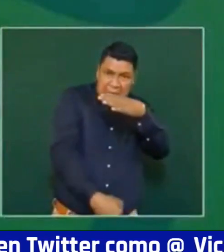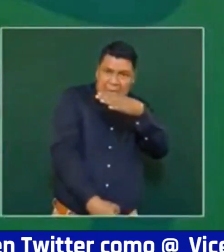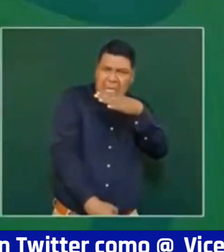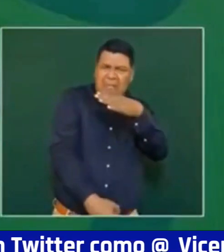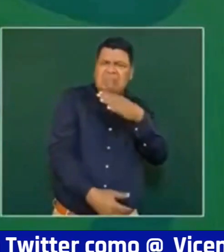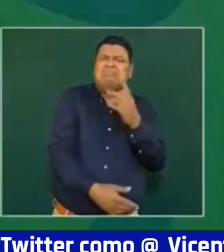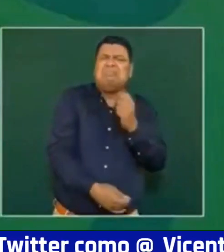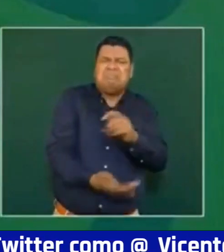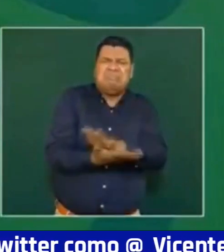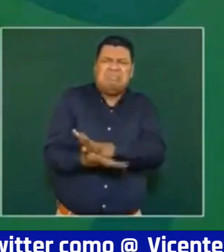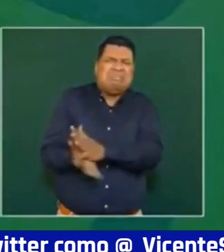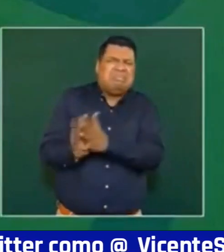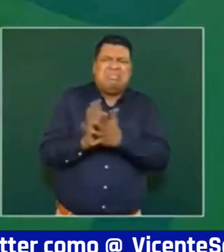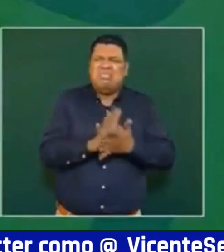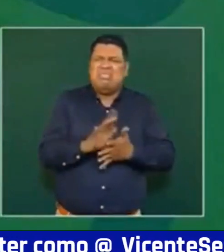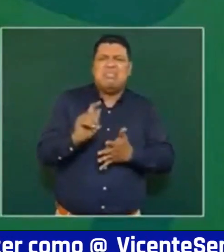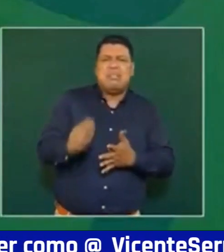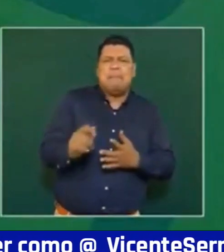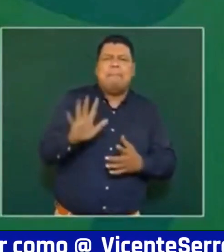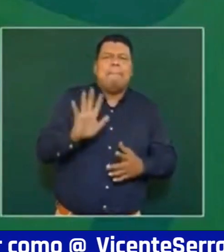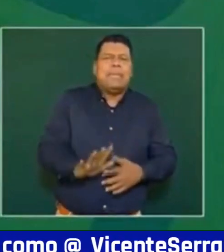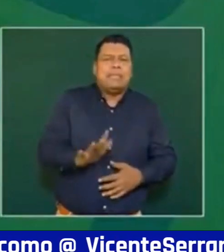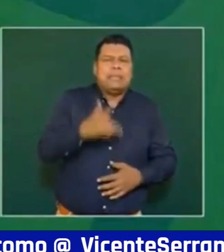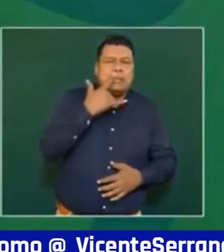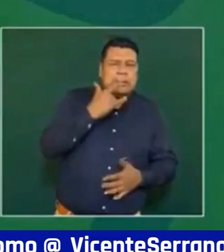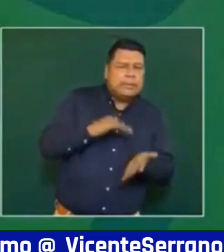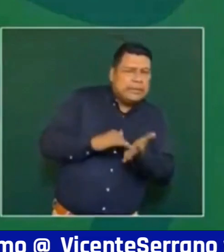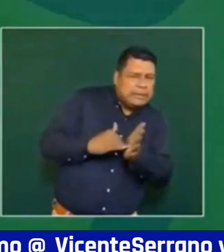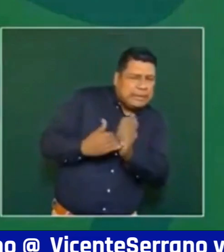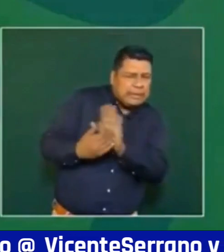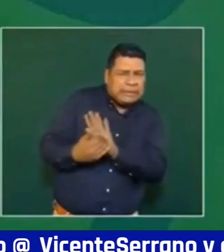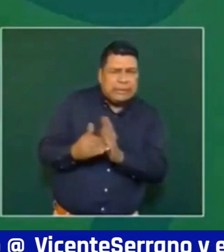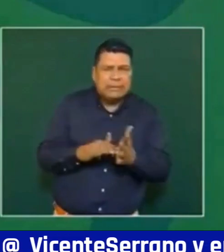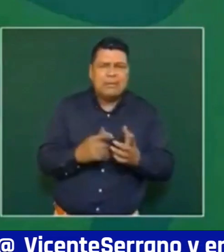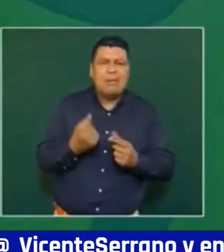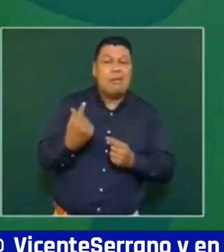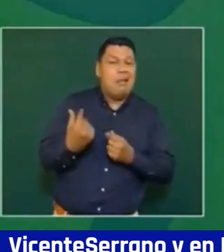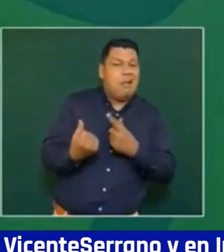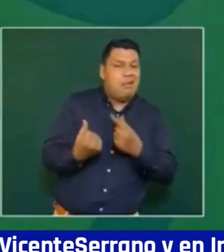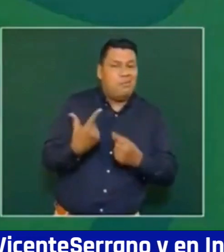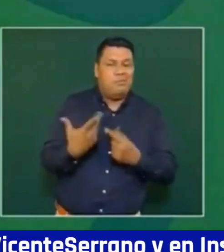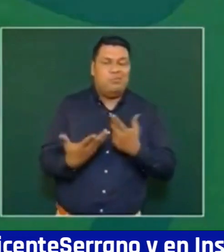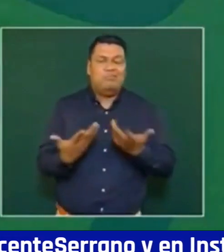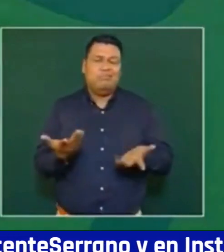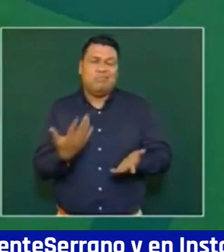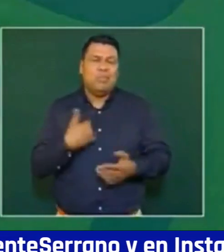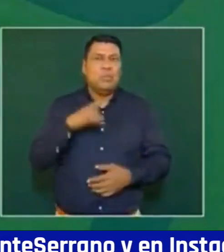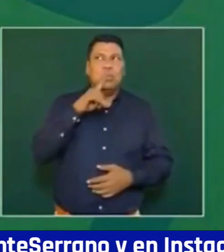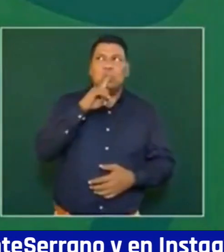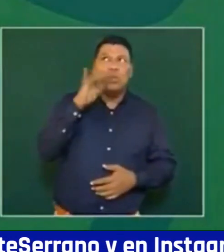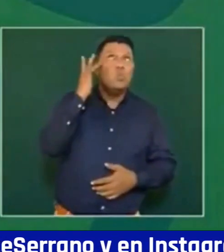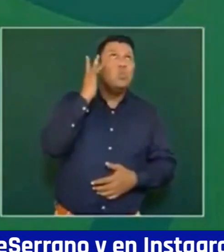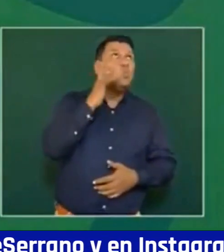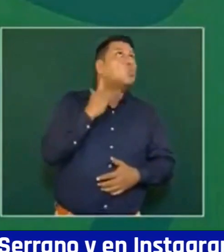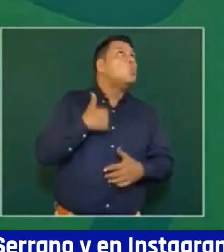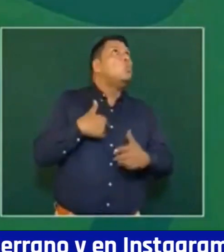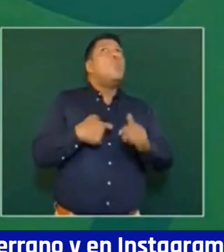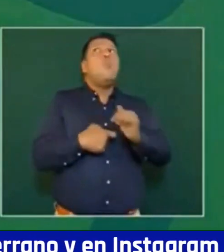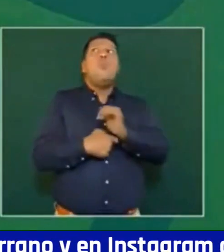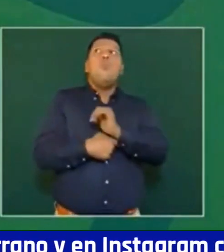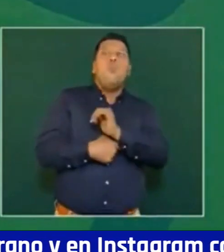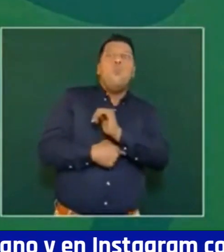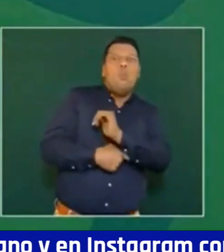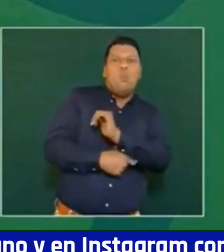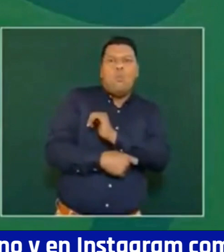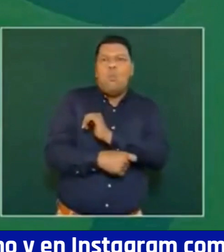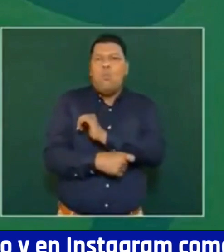era de esas partidas que se manejaban de manera discrecional,